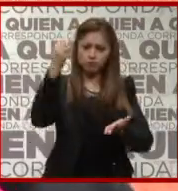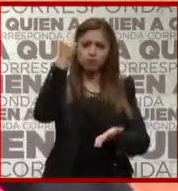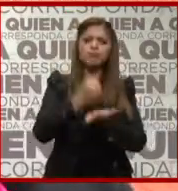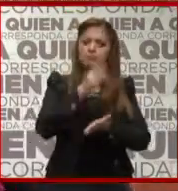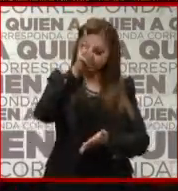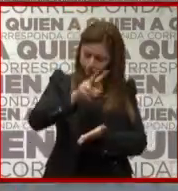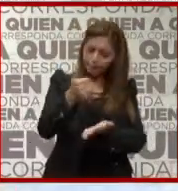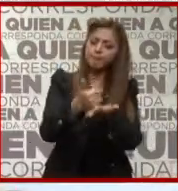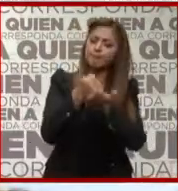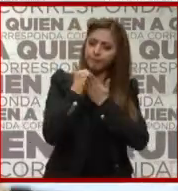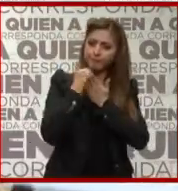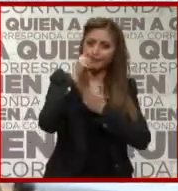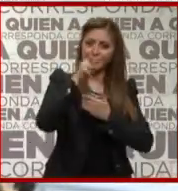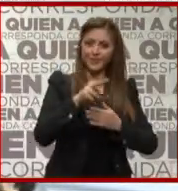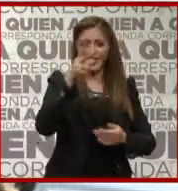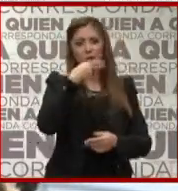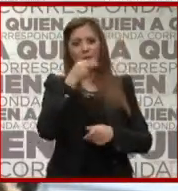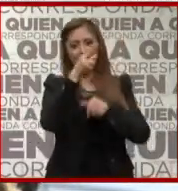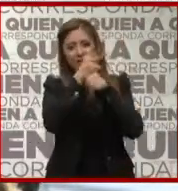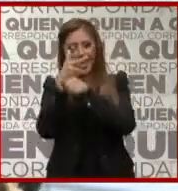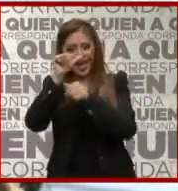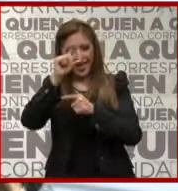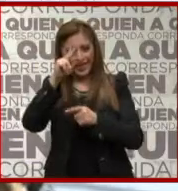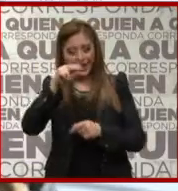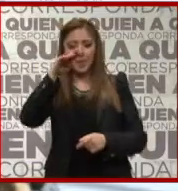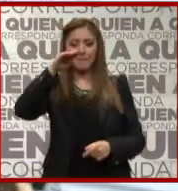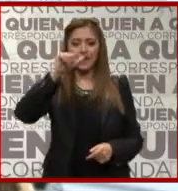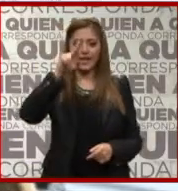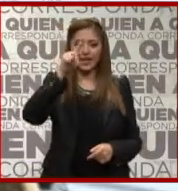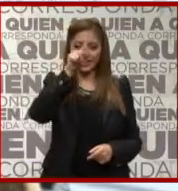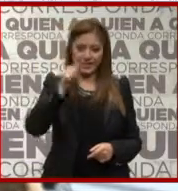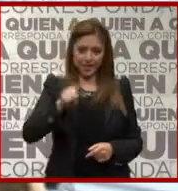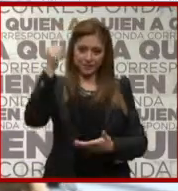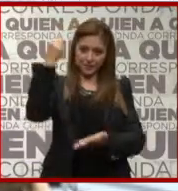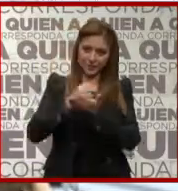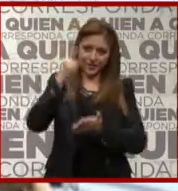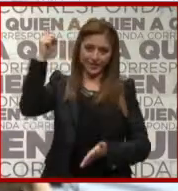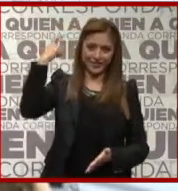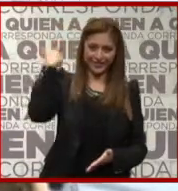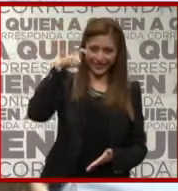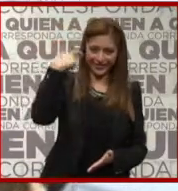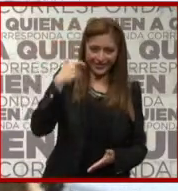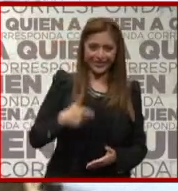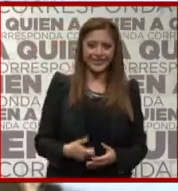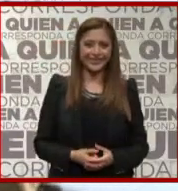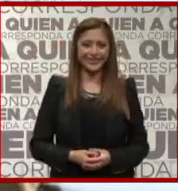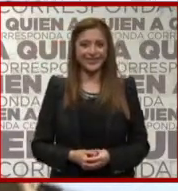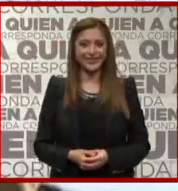nos dan soluciones. Con imágenes de Adrián Monroy, Marixa Pedraza, a quien corresponde a Querétaro.